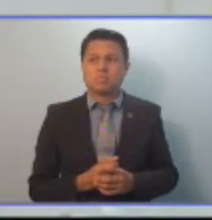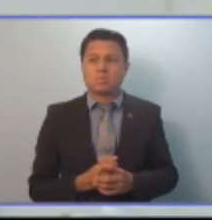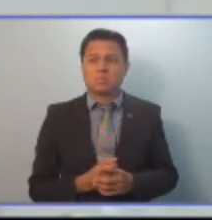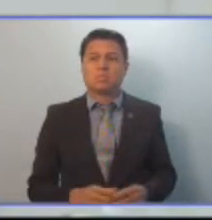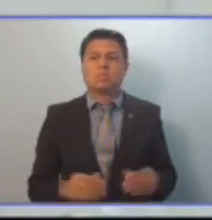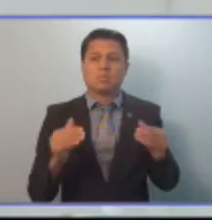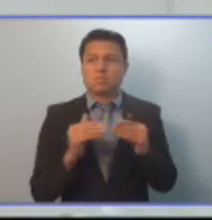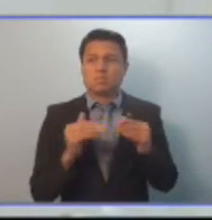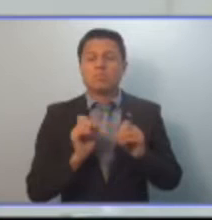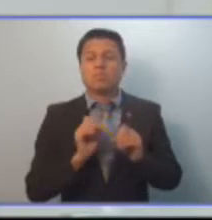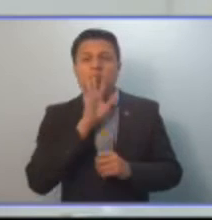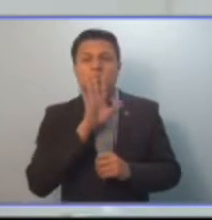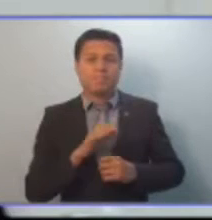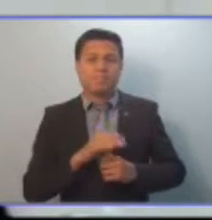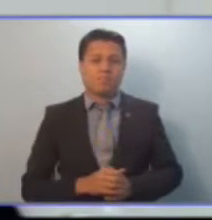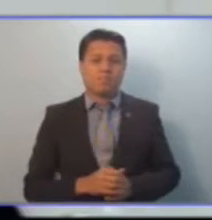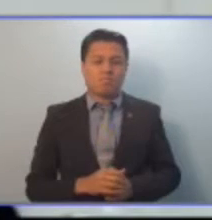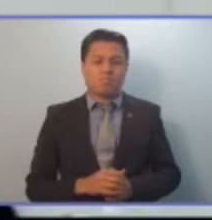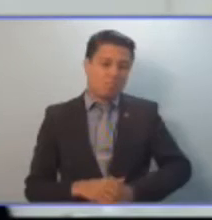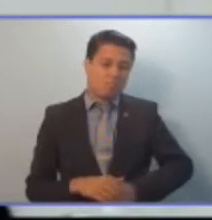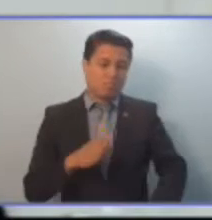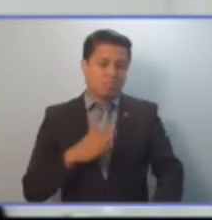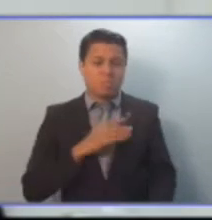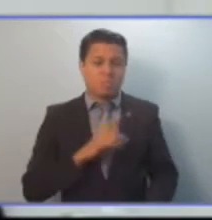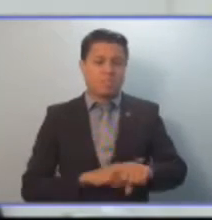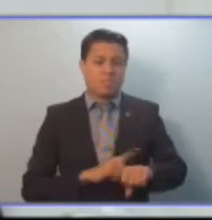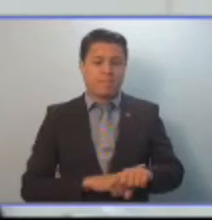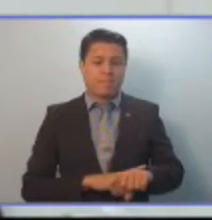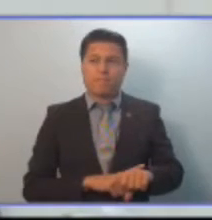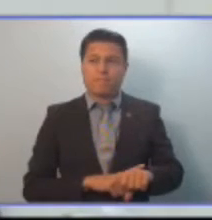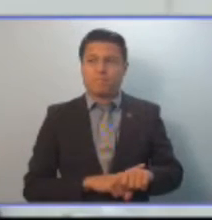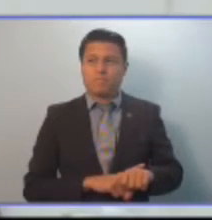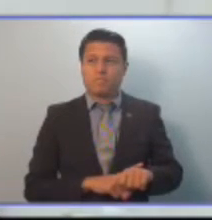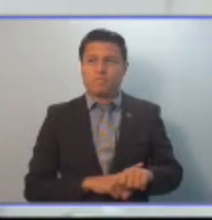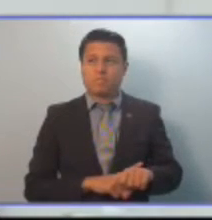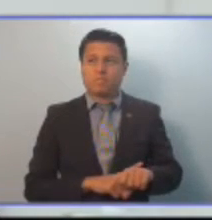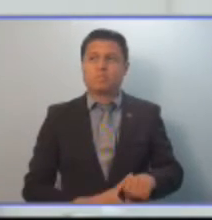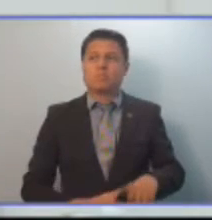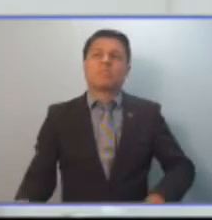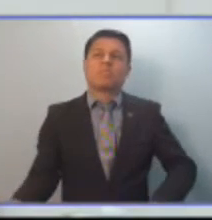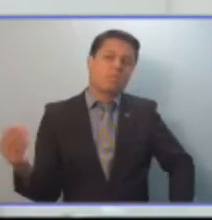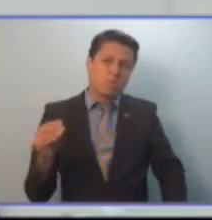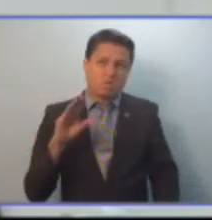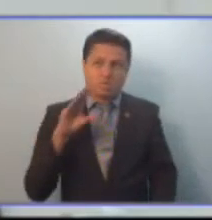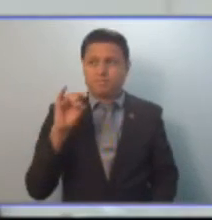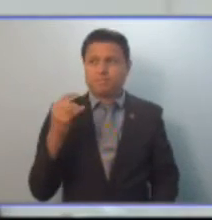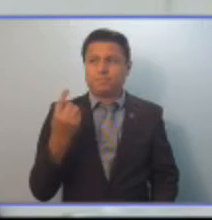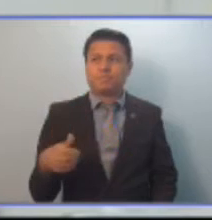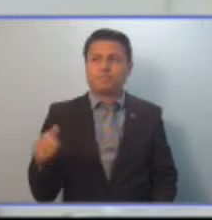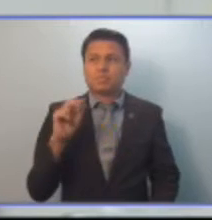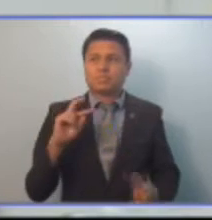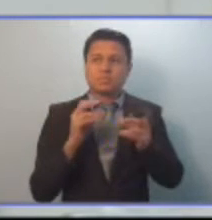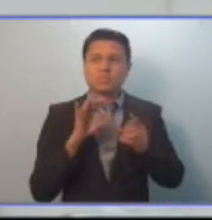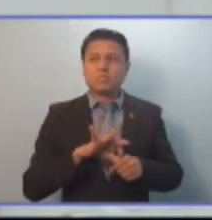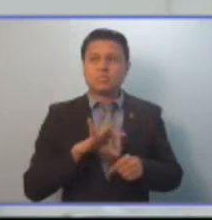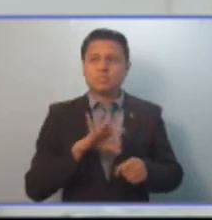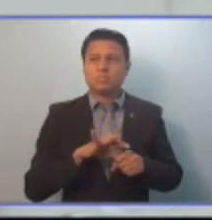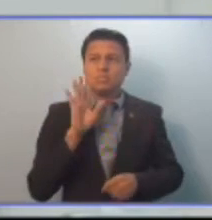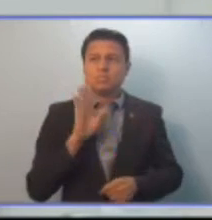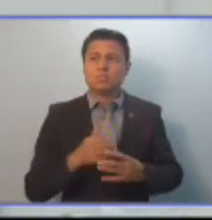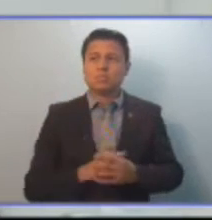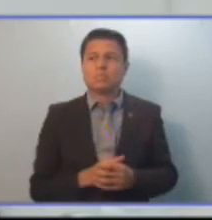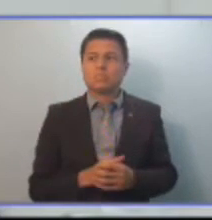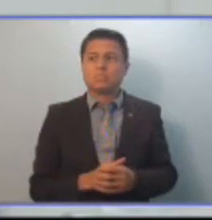Además, debo de agregar que tengo un periodo como magistrado electoral, que también